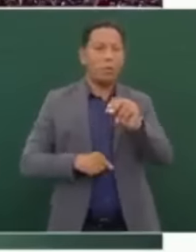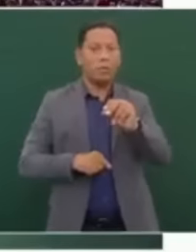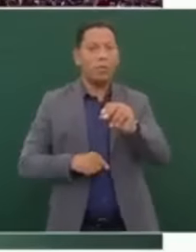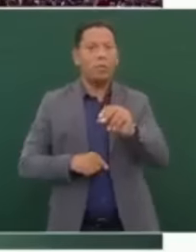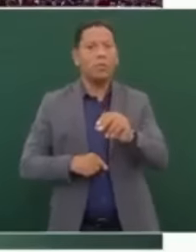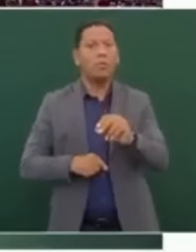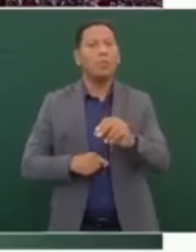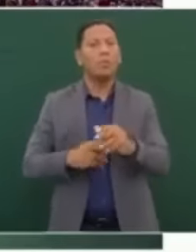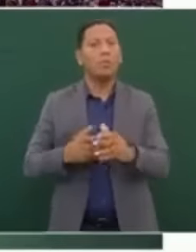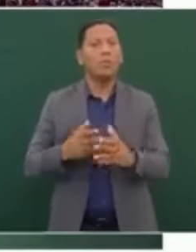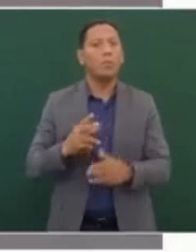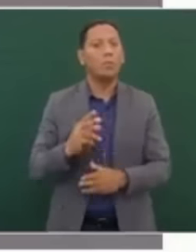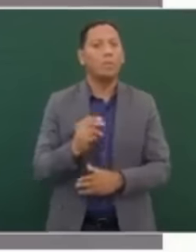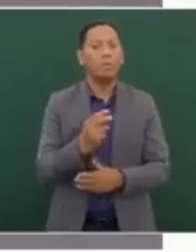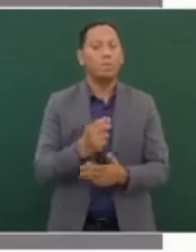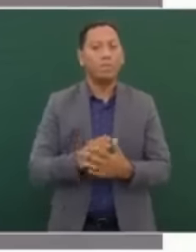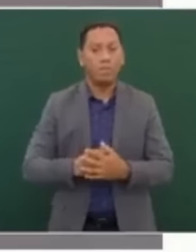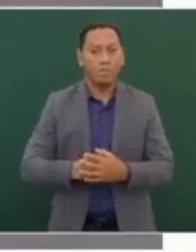racismo,